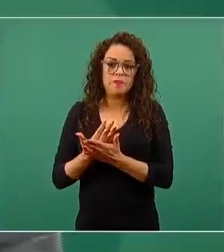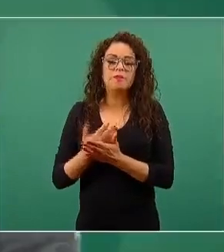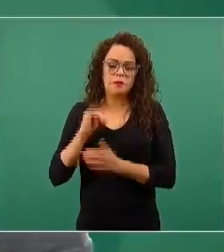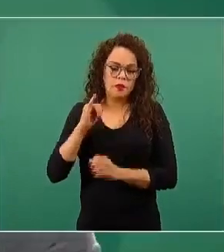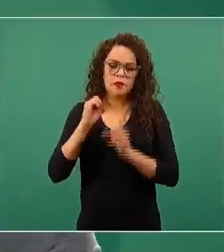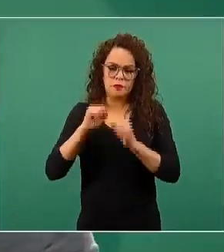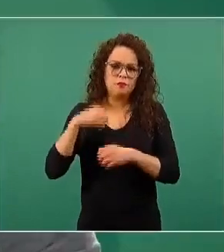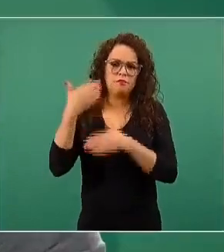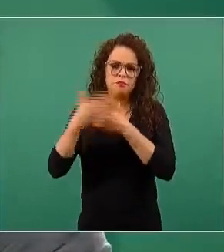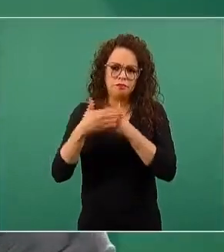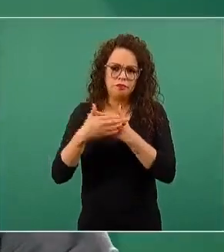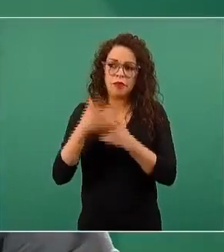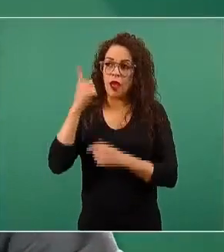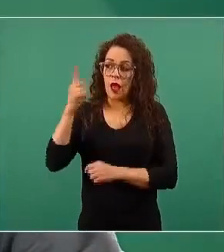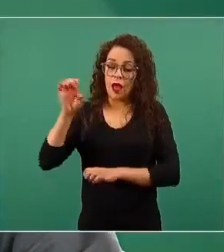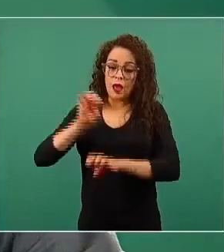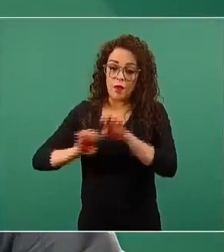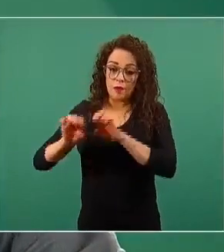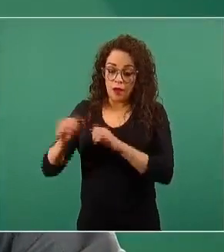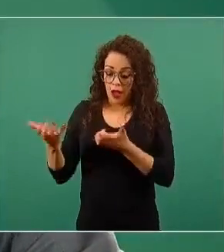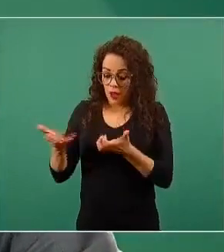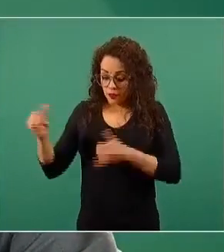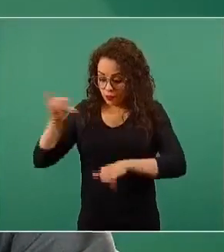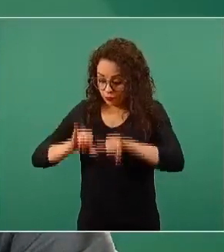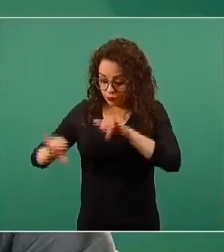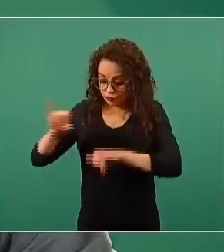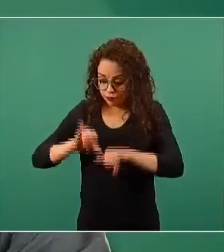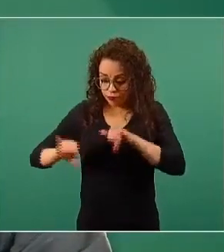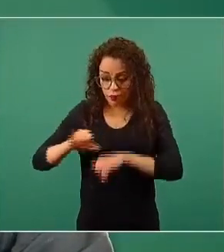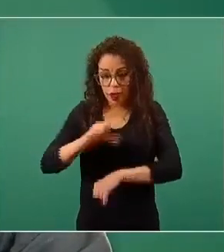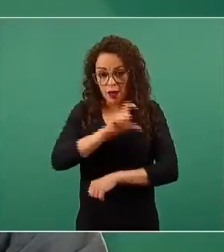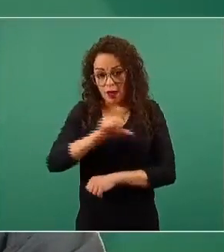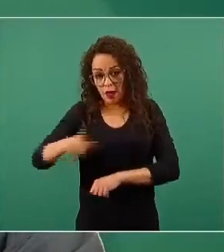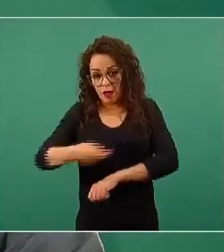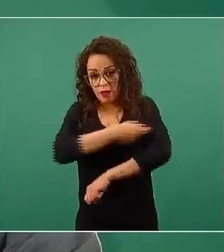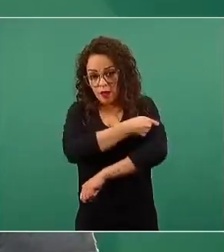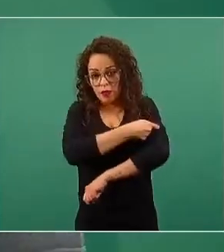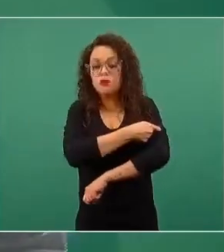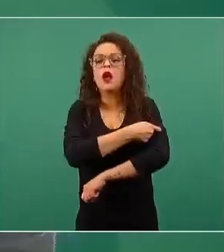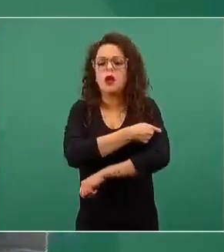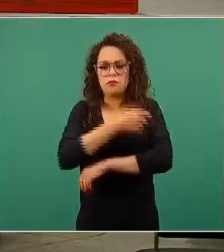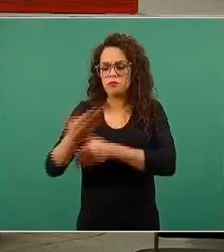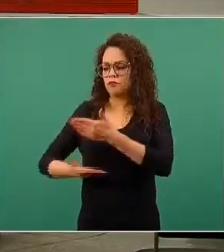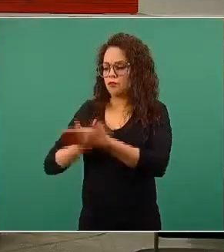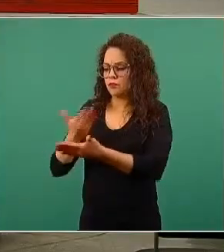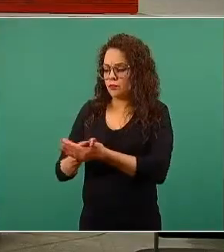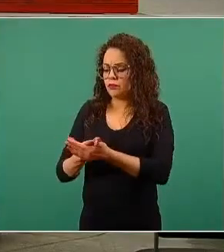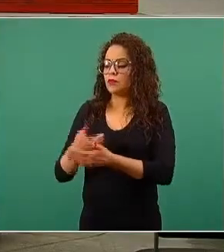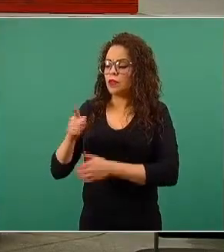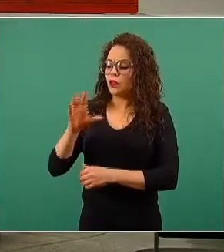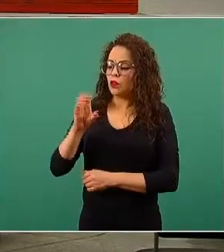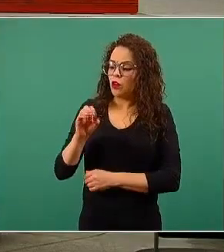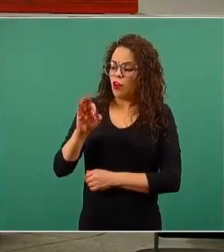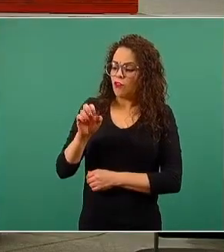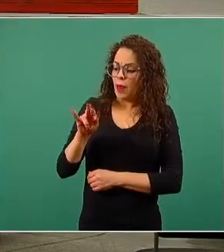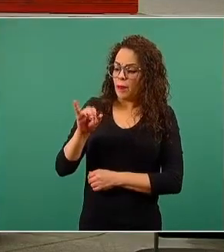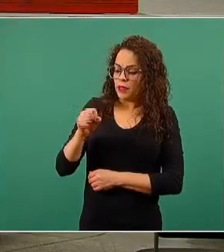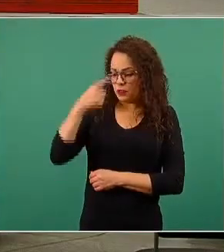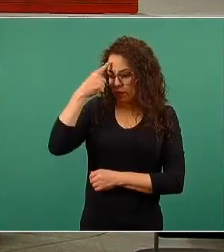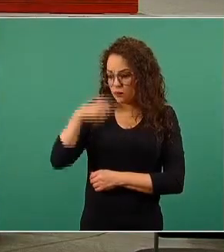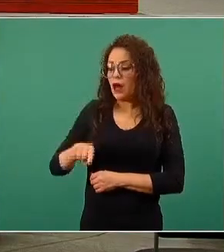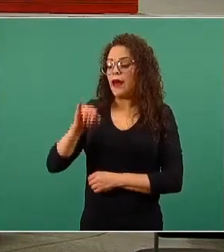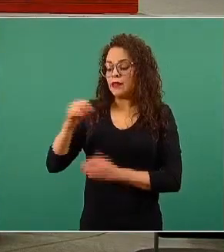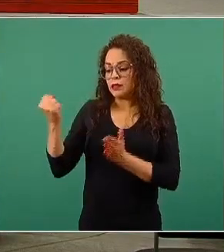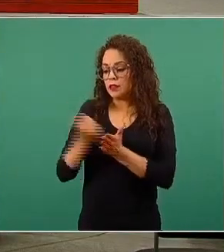ocurrirá, que las compañías farmacéuticas productoras de estas vacunas someterán ante COFEPRIS las modificaciones correspondientes en la